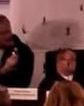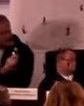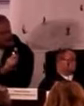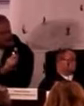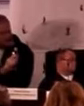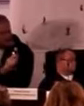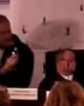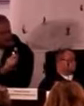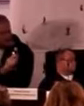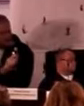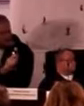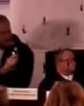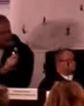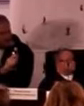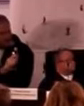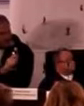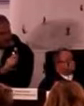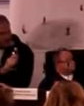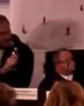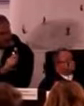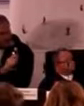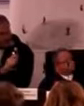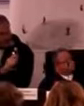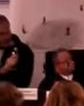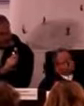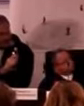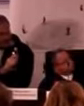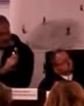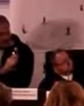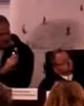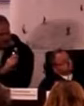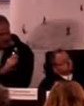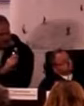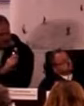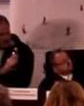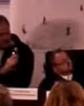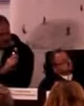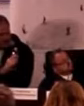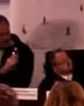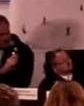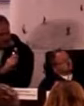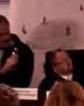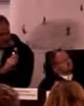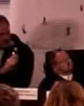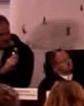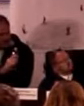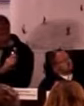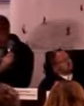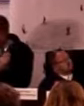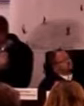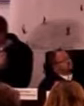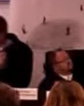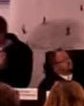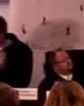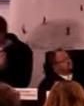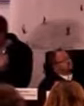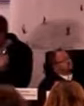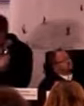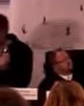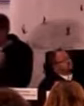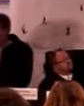pues todos los impulsos que envía el cerebro, todas las excitaciones que se alcanzan por lo que